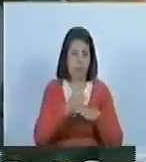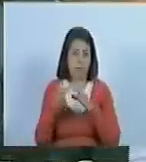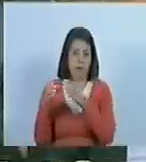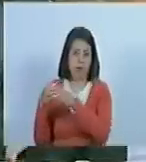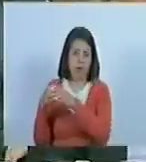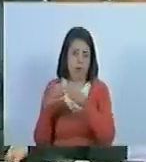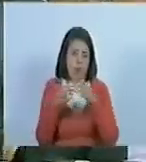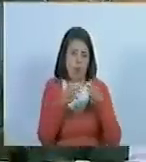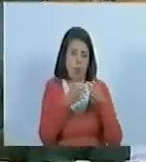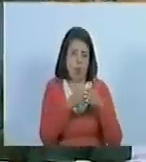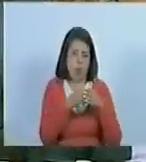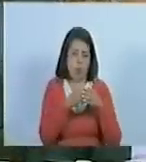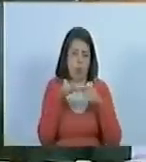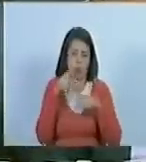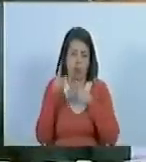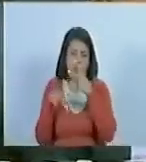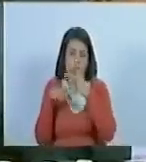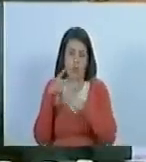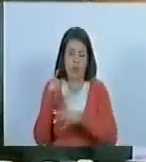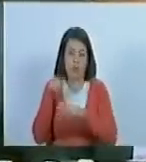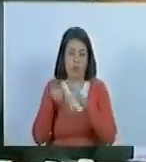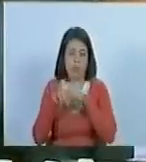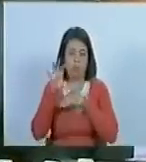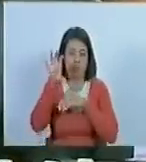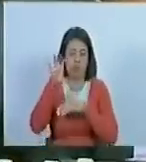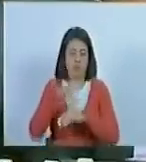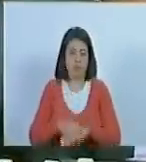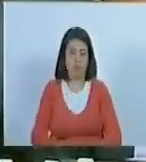sectores que hacen vida política dentro del país.